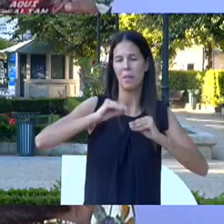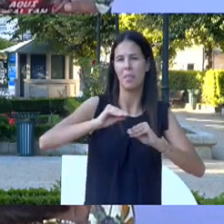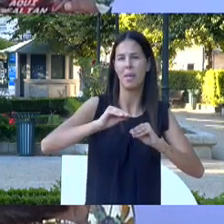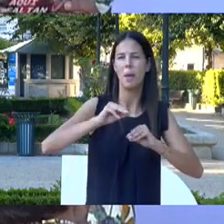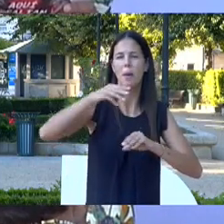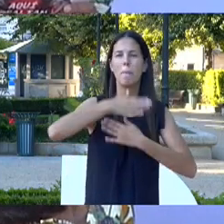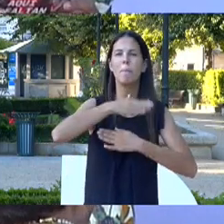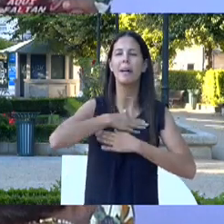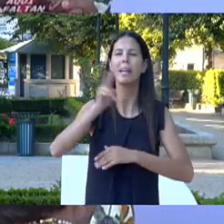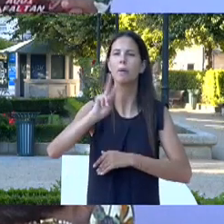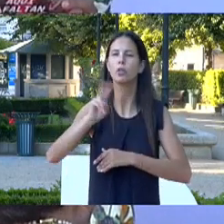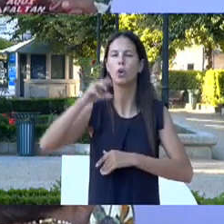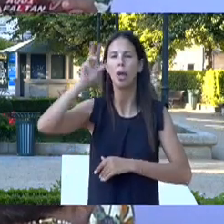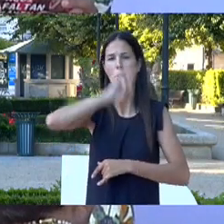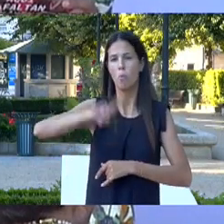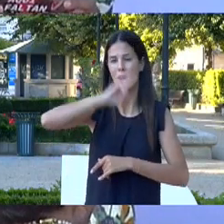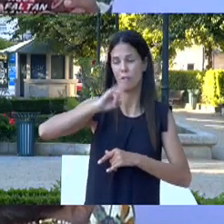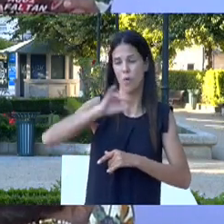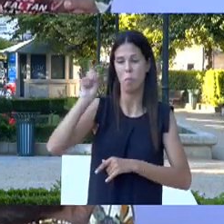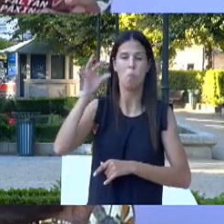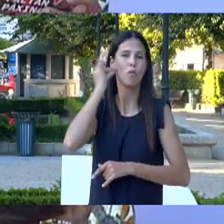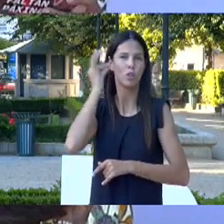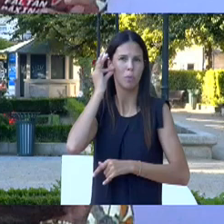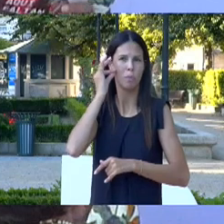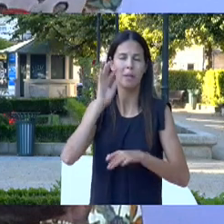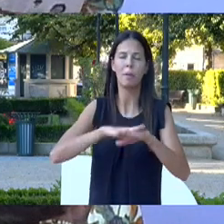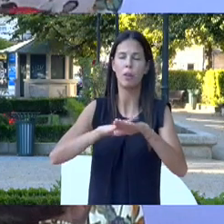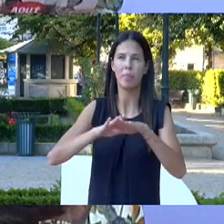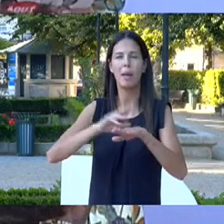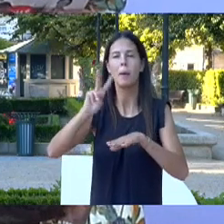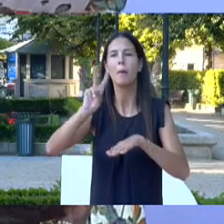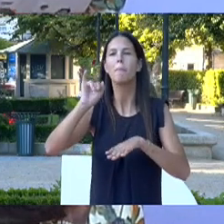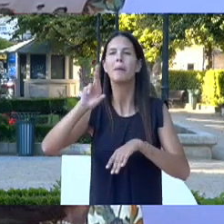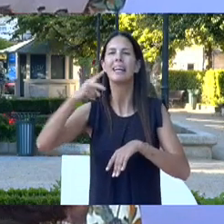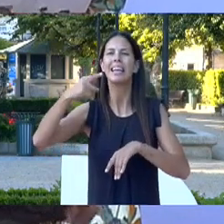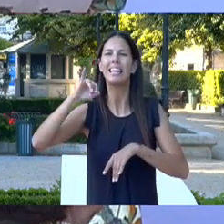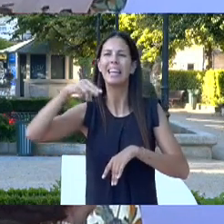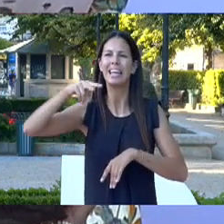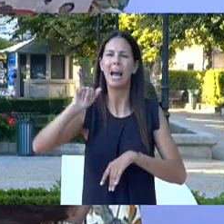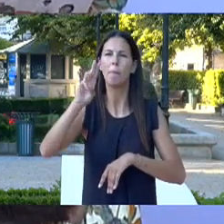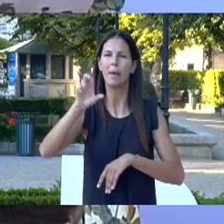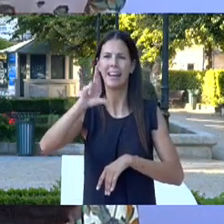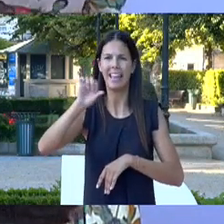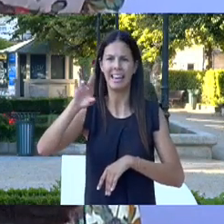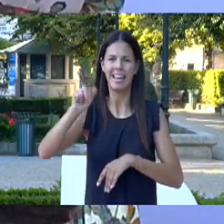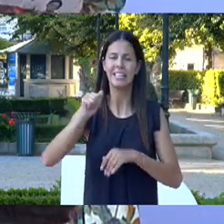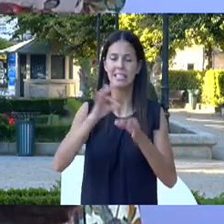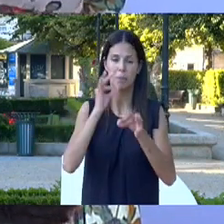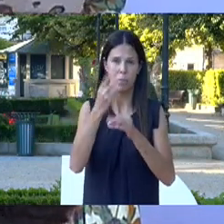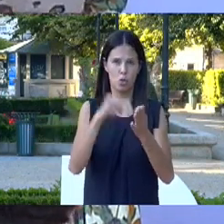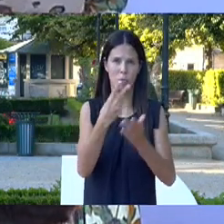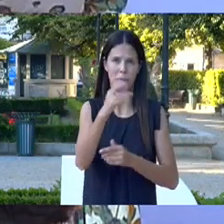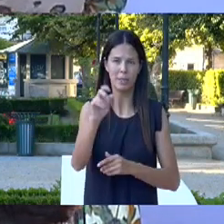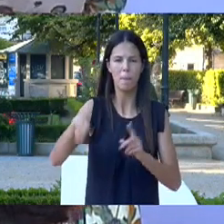Victoria Moreno, a mestra que escribía libros. Perdón, biografía de Virxinia Pereira, en setembro de 2020. Ademais diso, comisariou